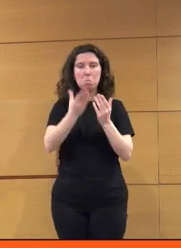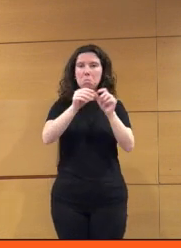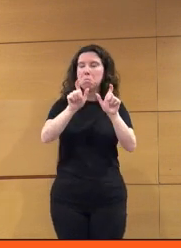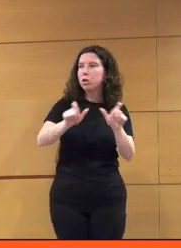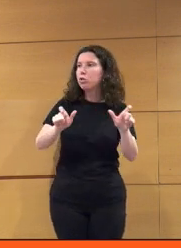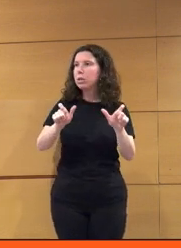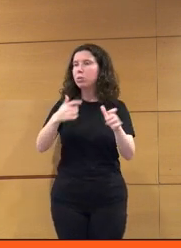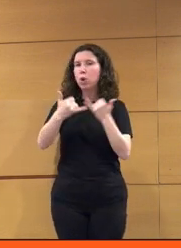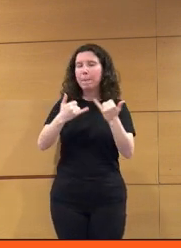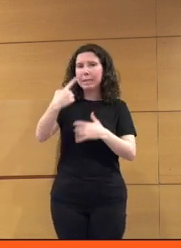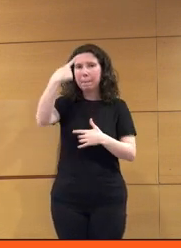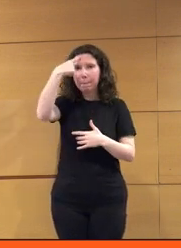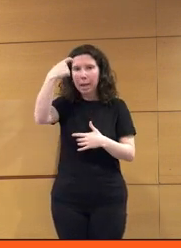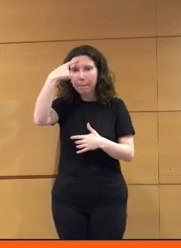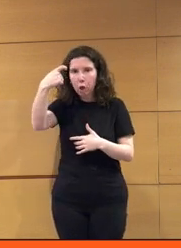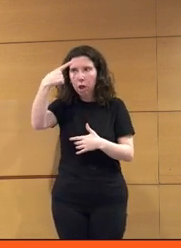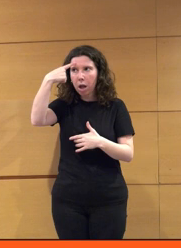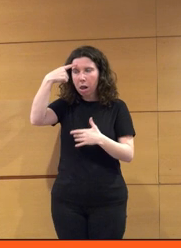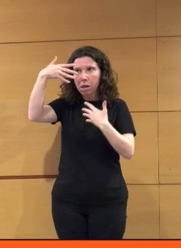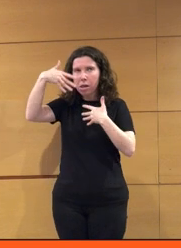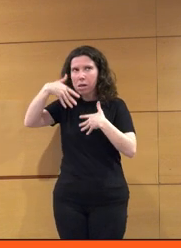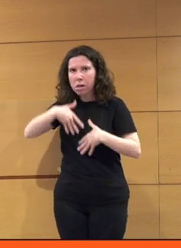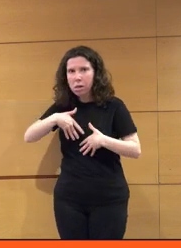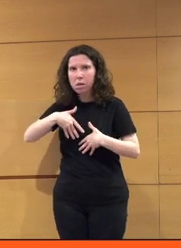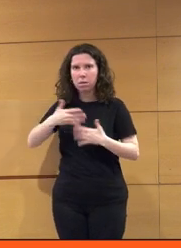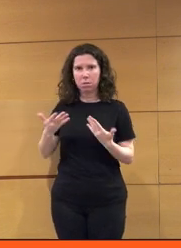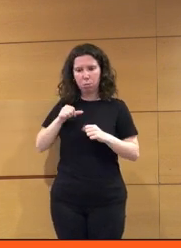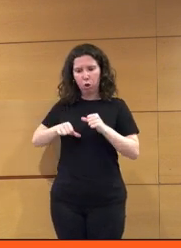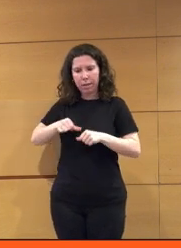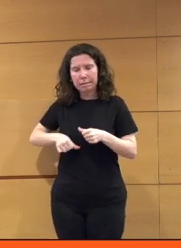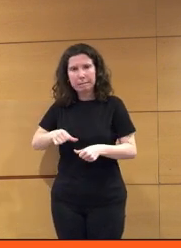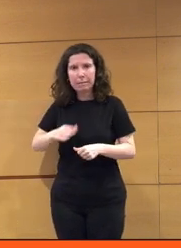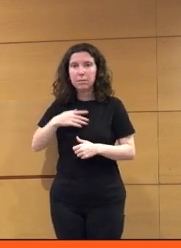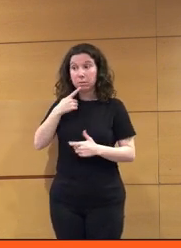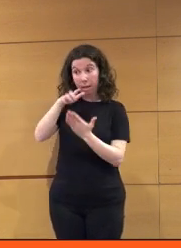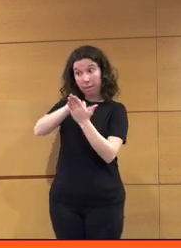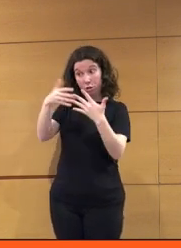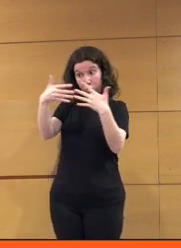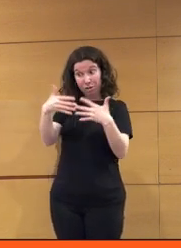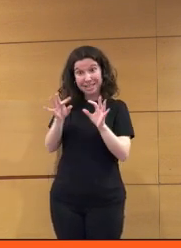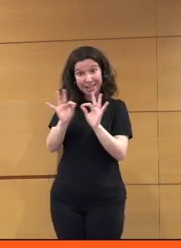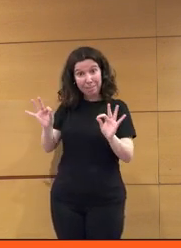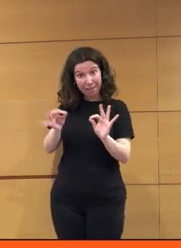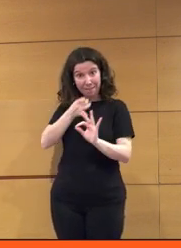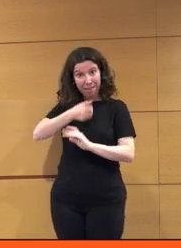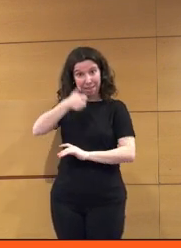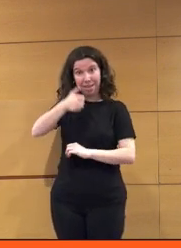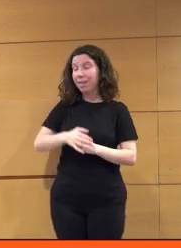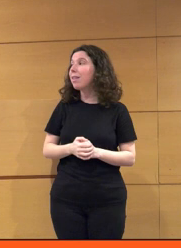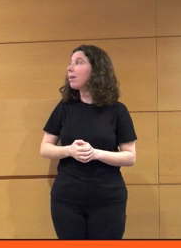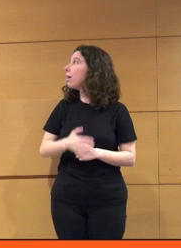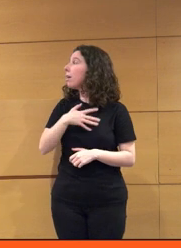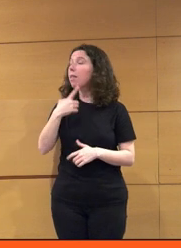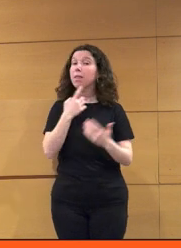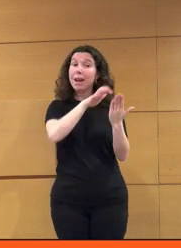de procesar grandes chunks de información y entonces esto facilita la lectura. Entonces vemos que los textos